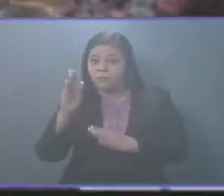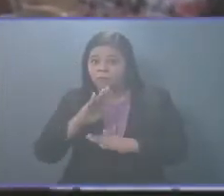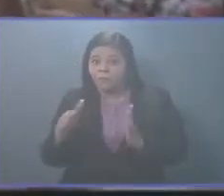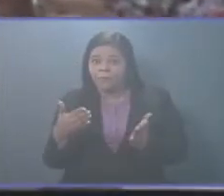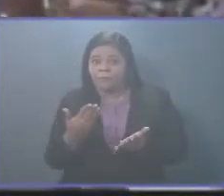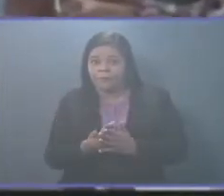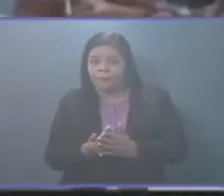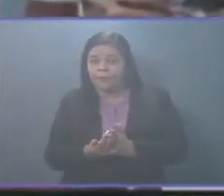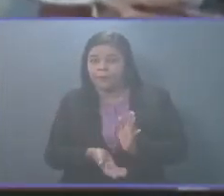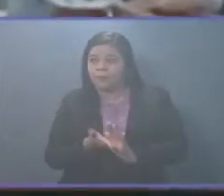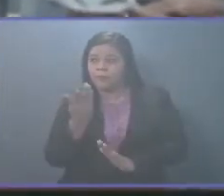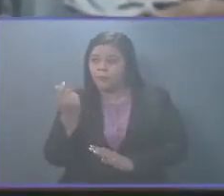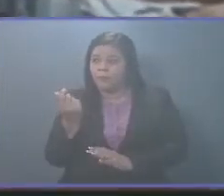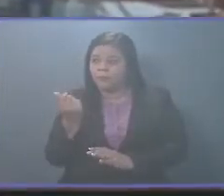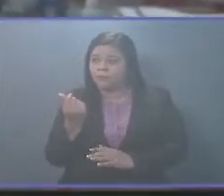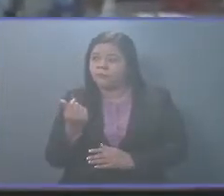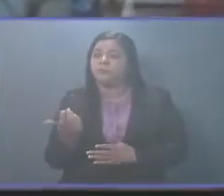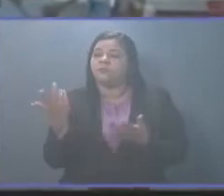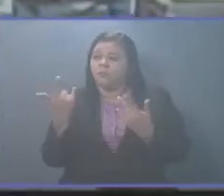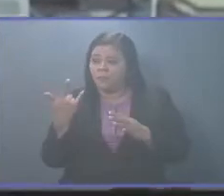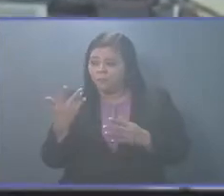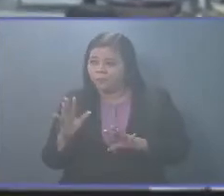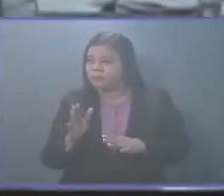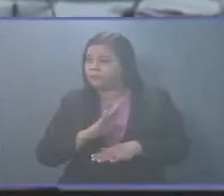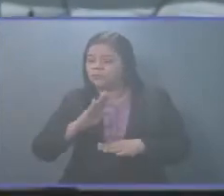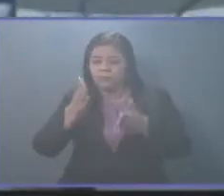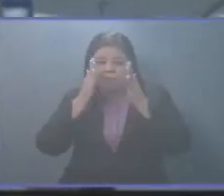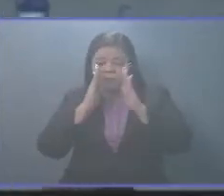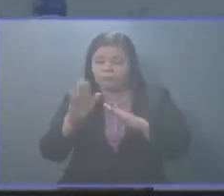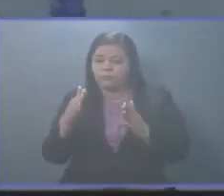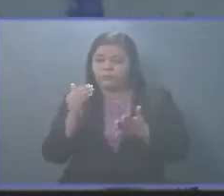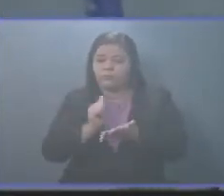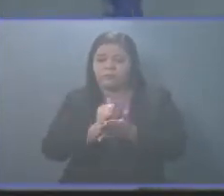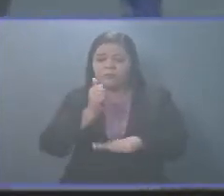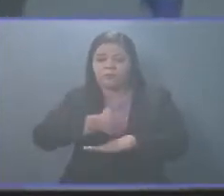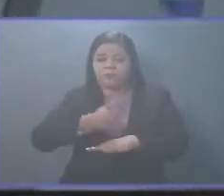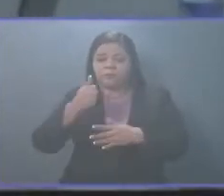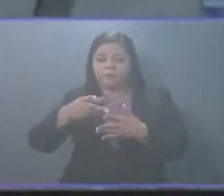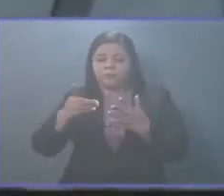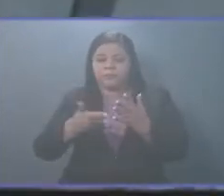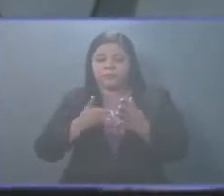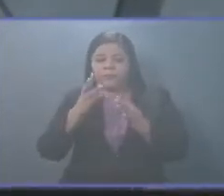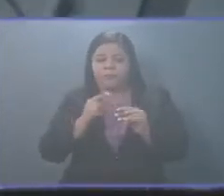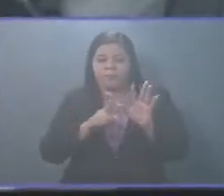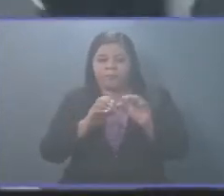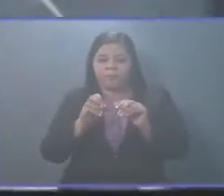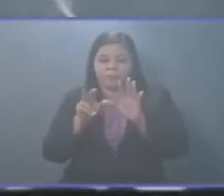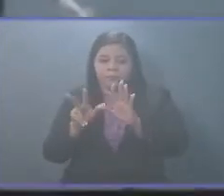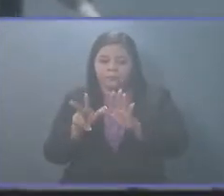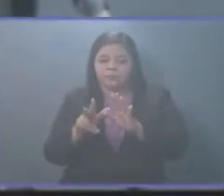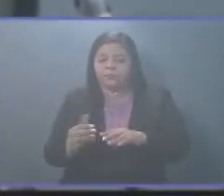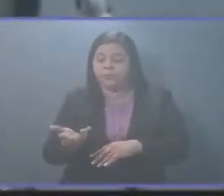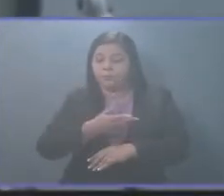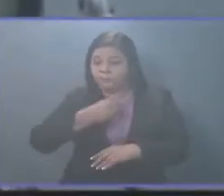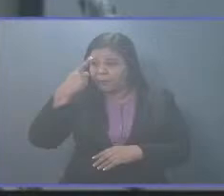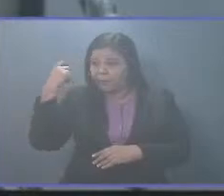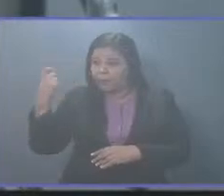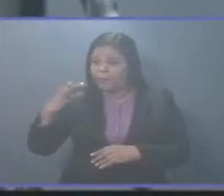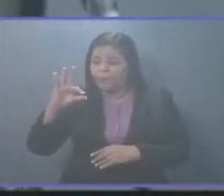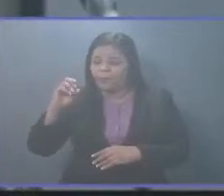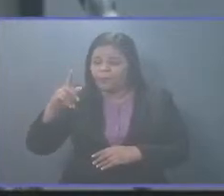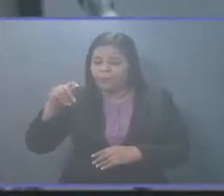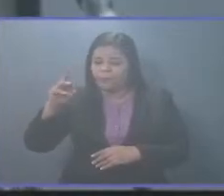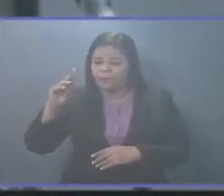mayor discrecionalidad, se desatendió lo establecido en el Decreto Legislativo 608. Debemos recordar que en el caso de FOPROMID, por